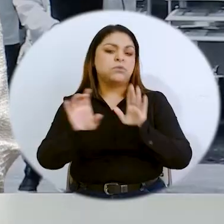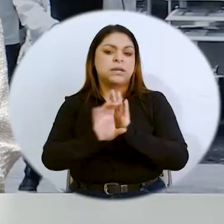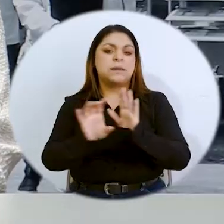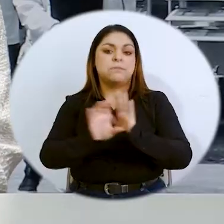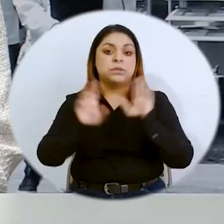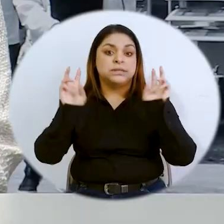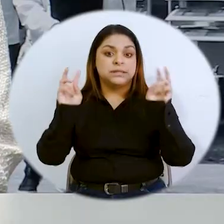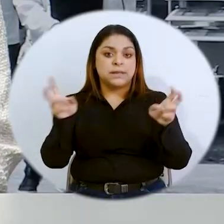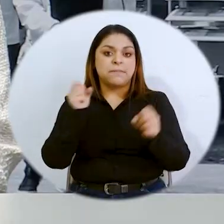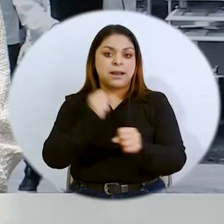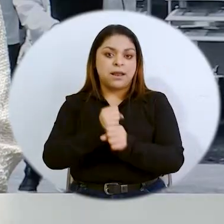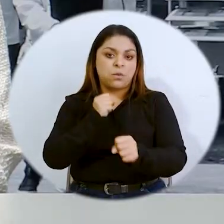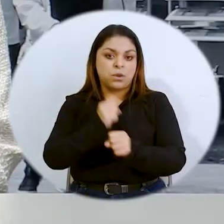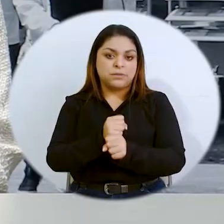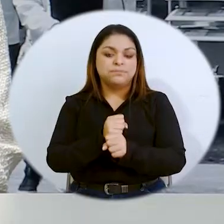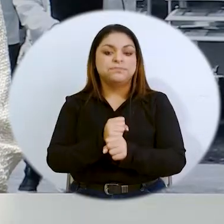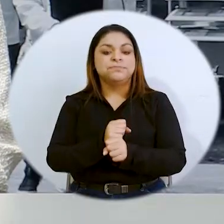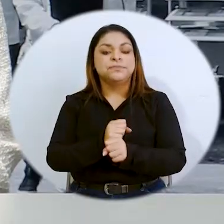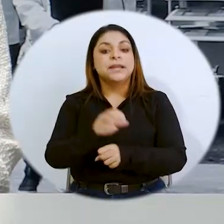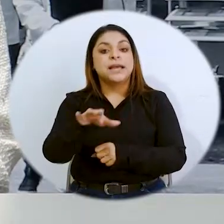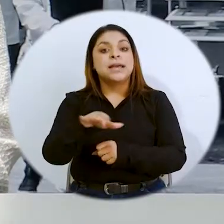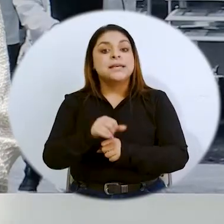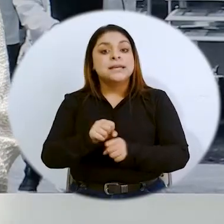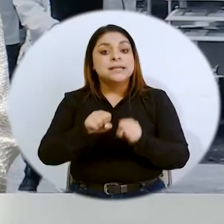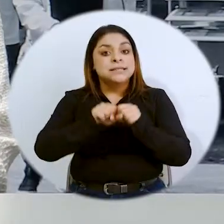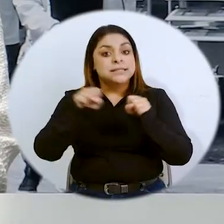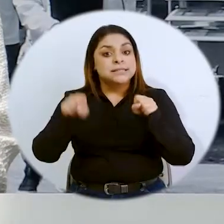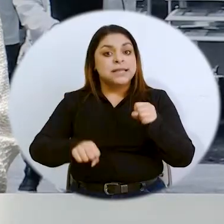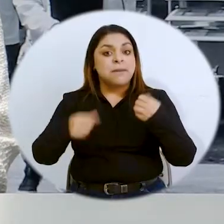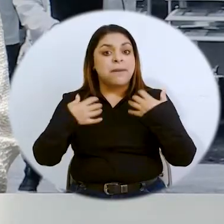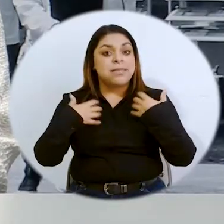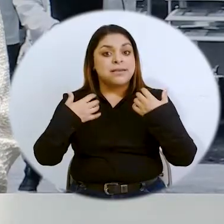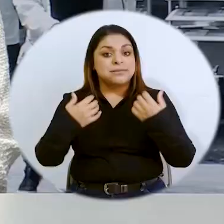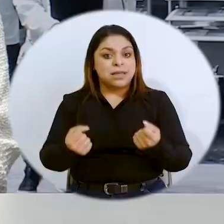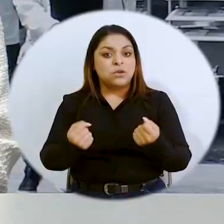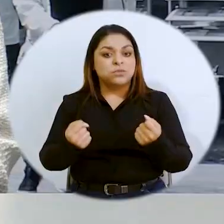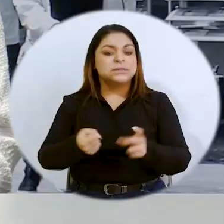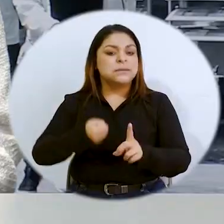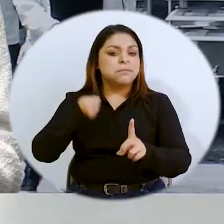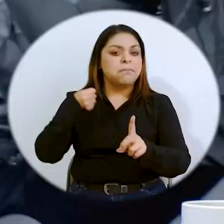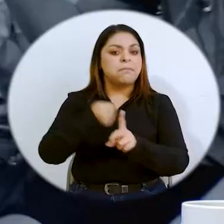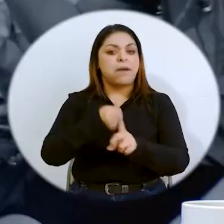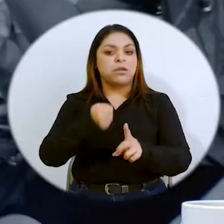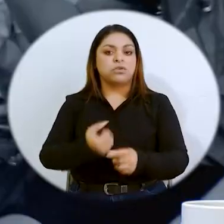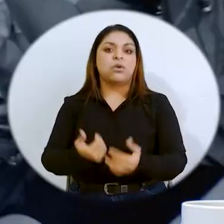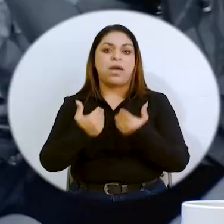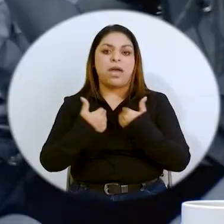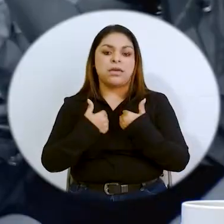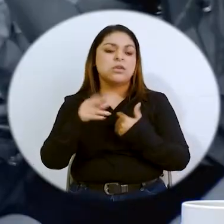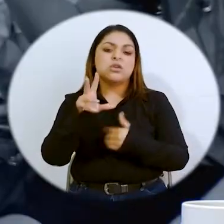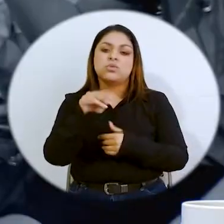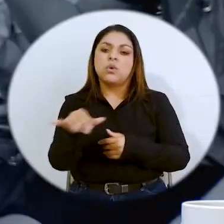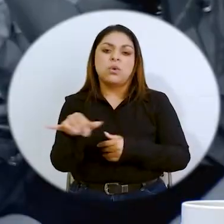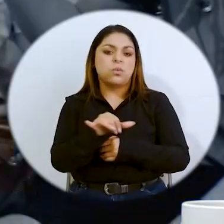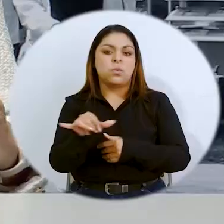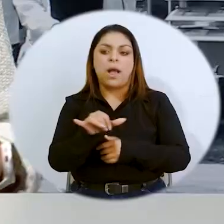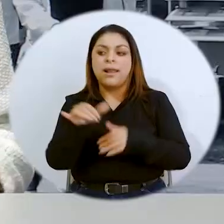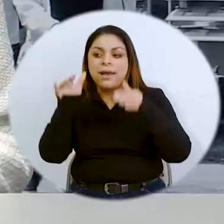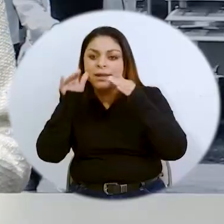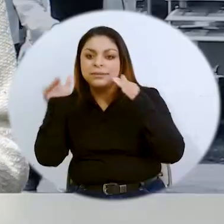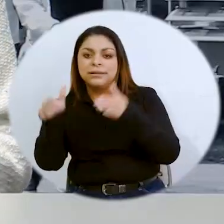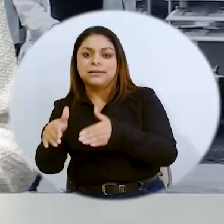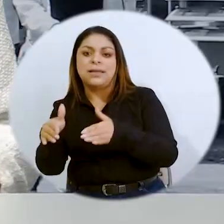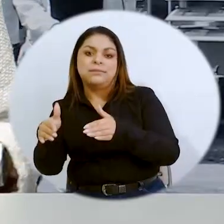vimos en el tema laboral, pero también el sistema de salud, o sea, el impacto que tiene No es lo